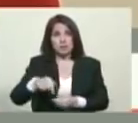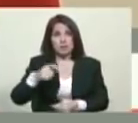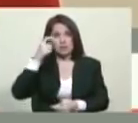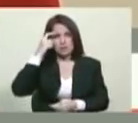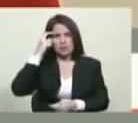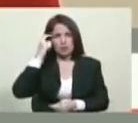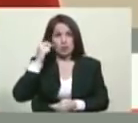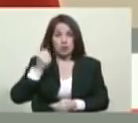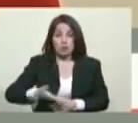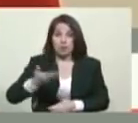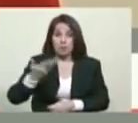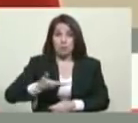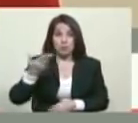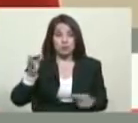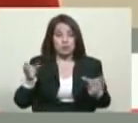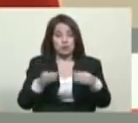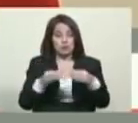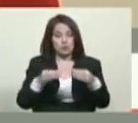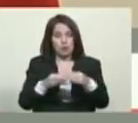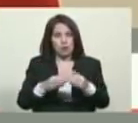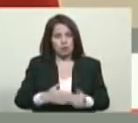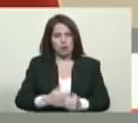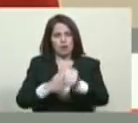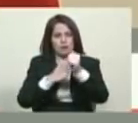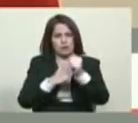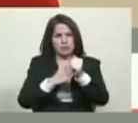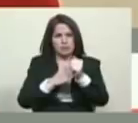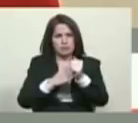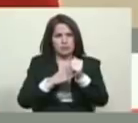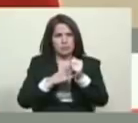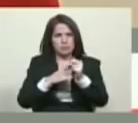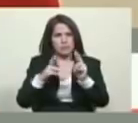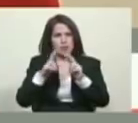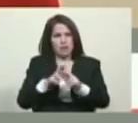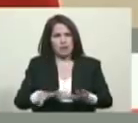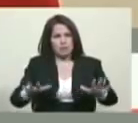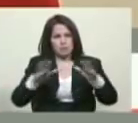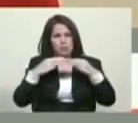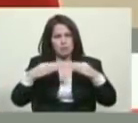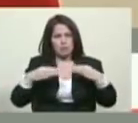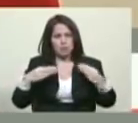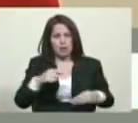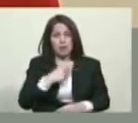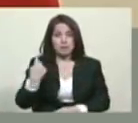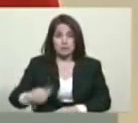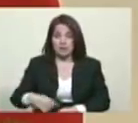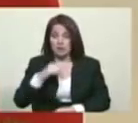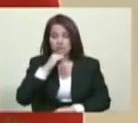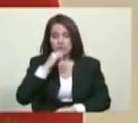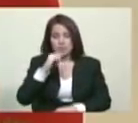reuniones importantes con la delegación de la República Popular China. Es la información que manejamos